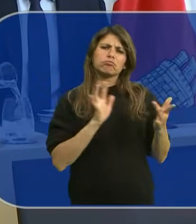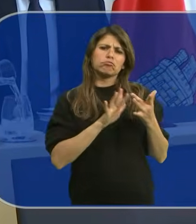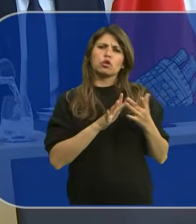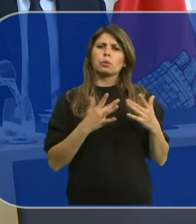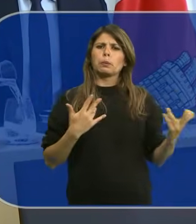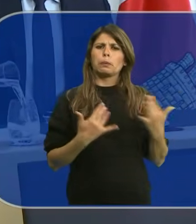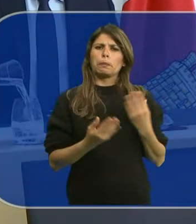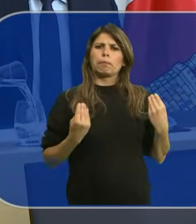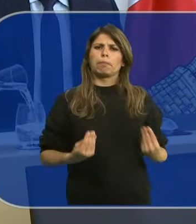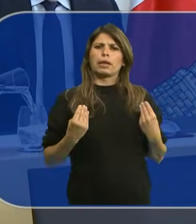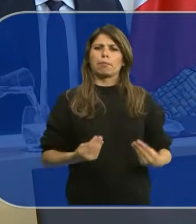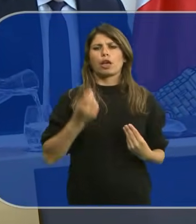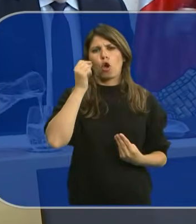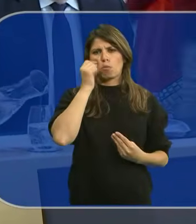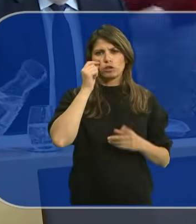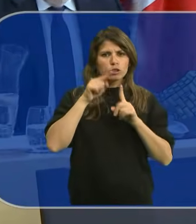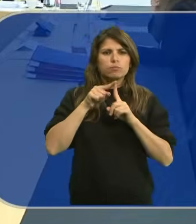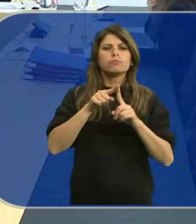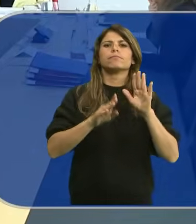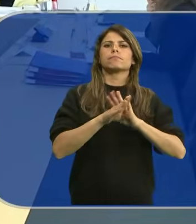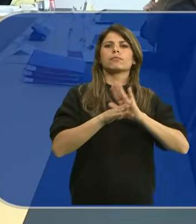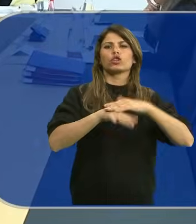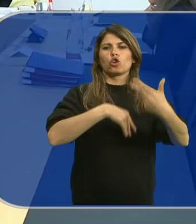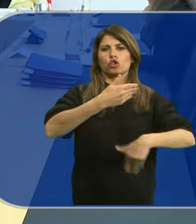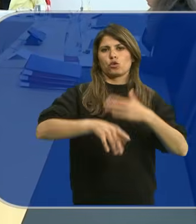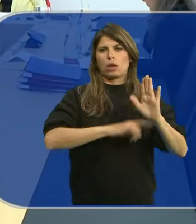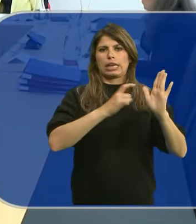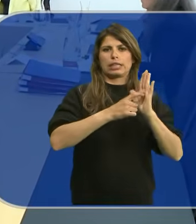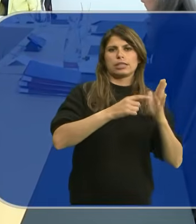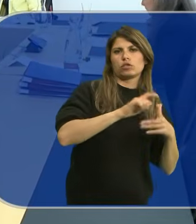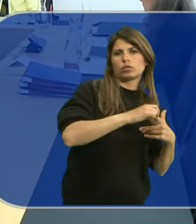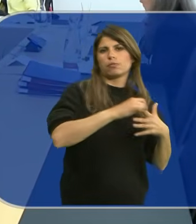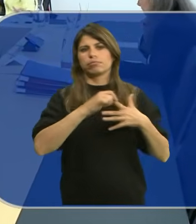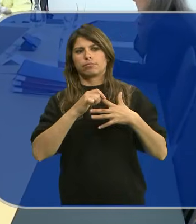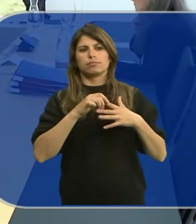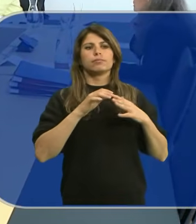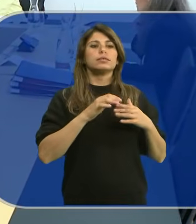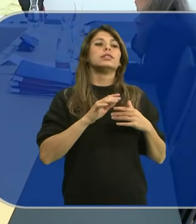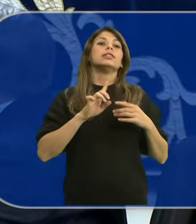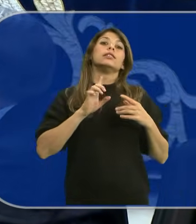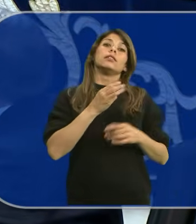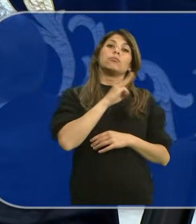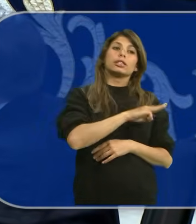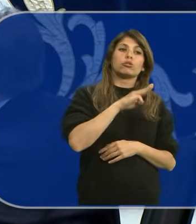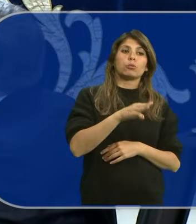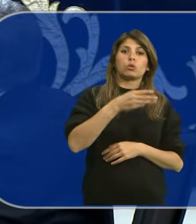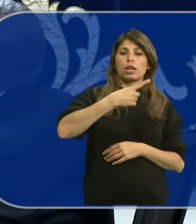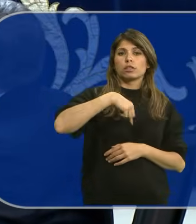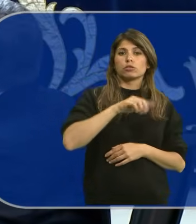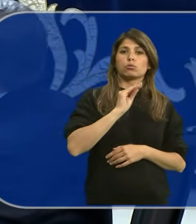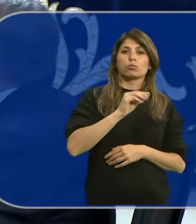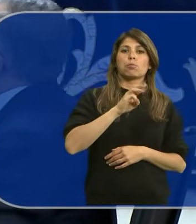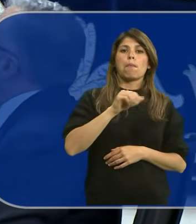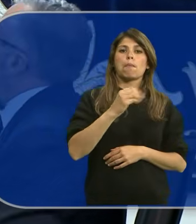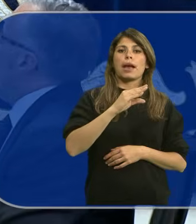fluida con Fernández Mañueco para conseguir sacar adelante la legislatura. Del otro lado, del Partido Popular, le hemos preguntado a